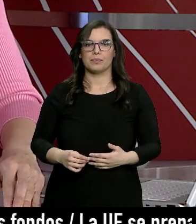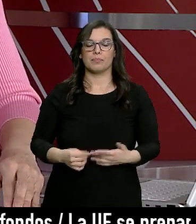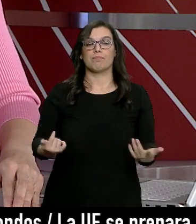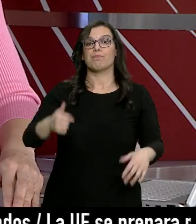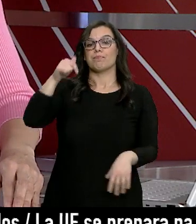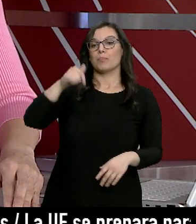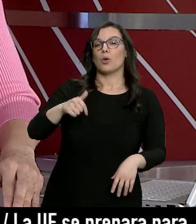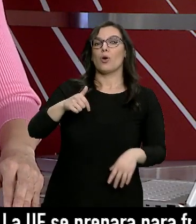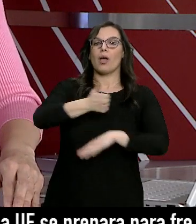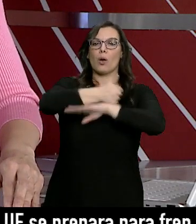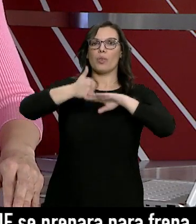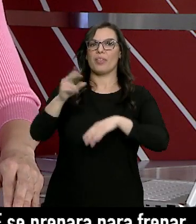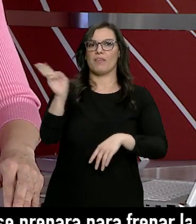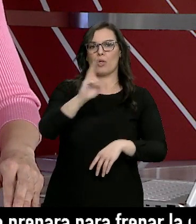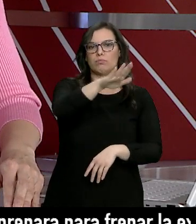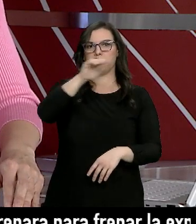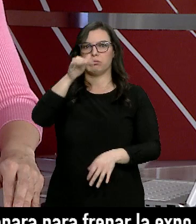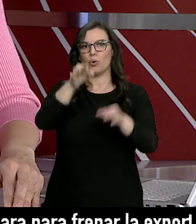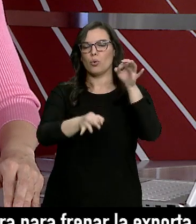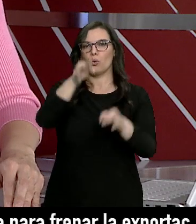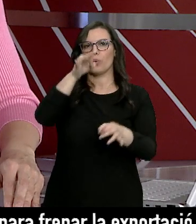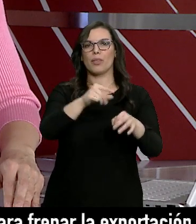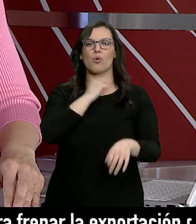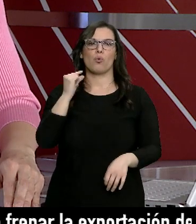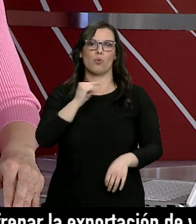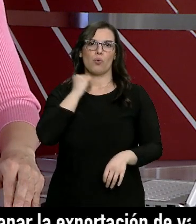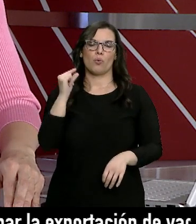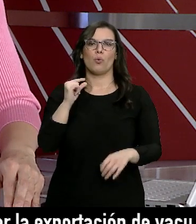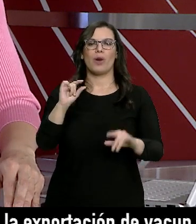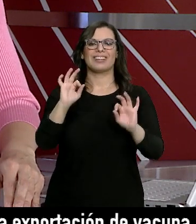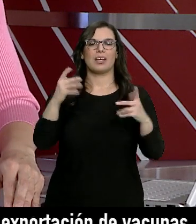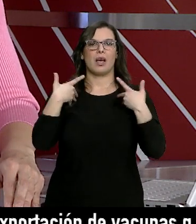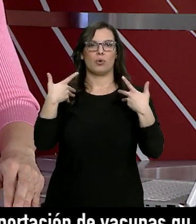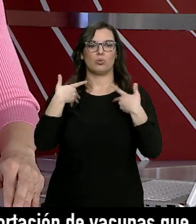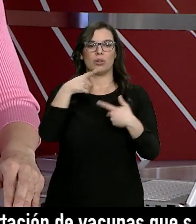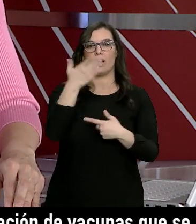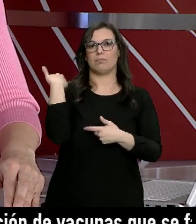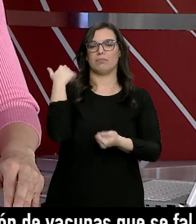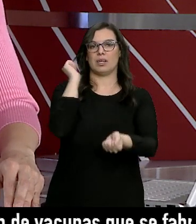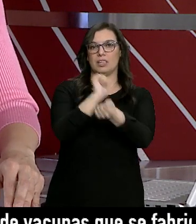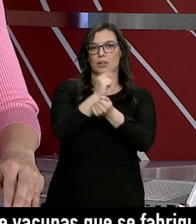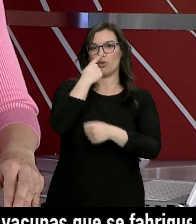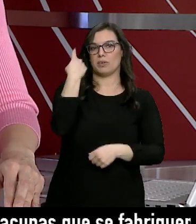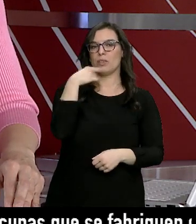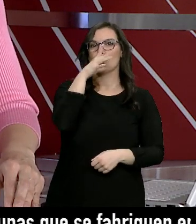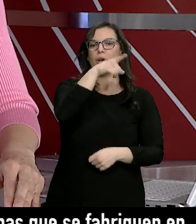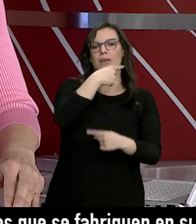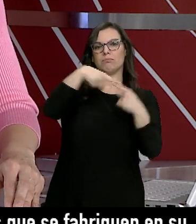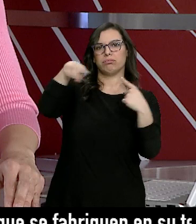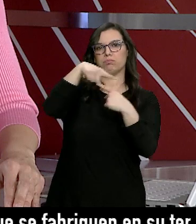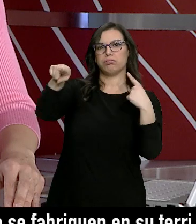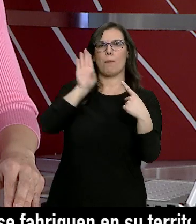Hoy la audiencia de Valladolid sienta en el banquillo al capellán de las Angustias. Fue detenido en 2020 por enviar